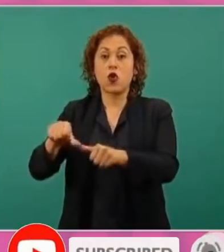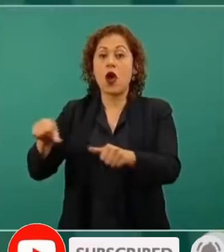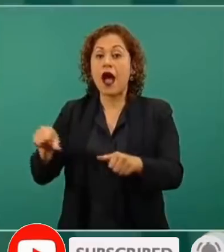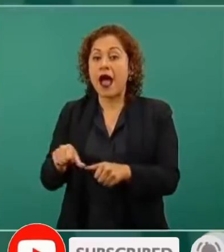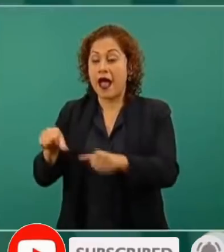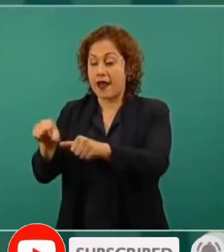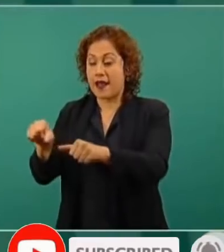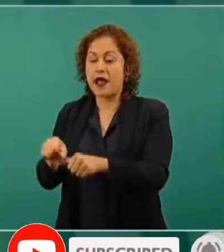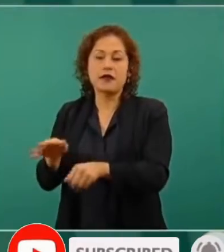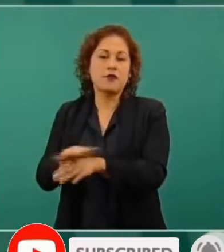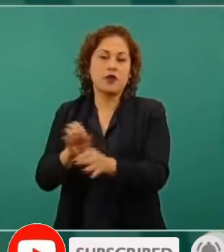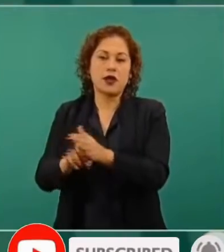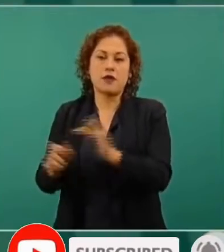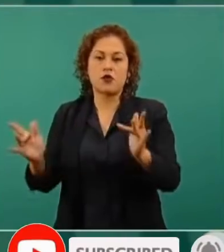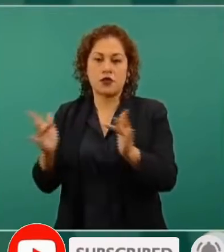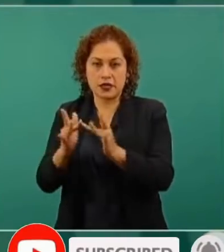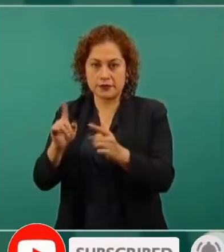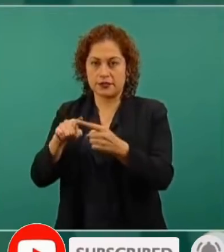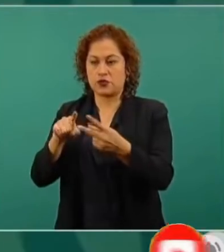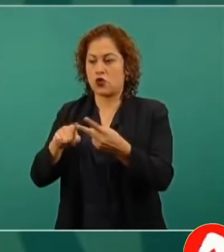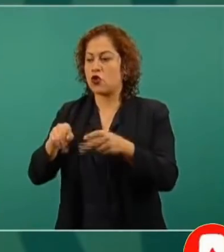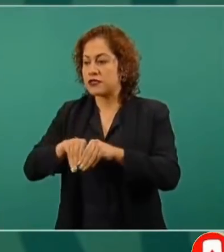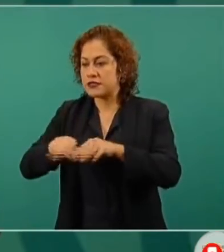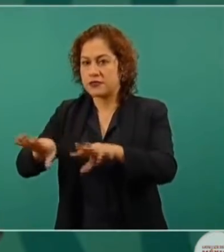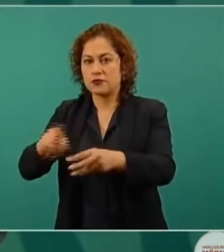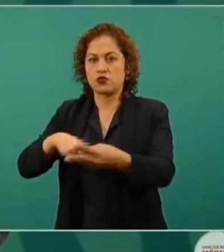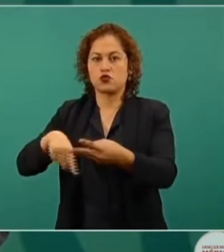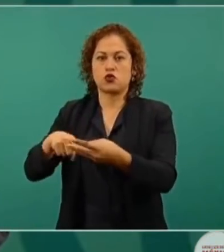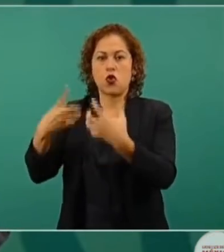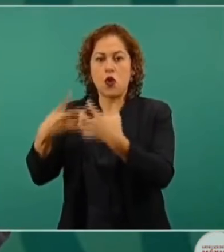transmisión, distribución, generación, son empresas